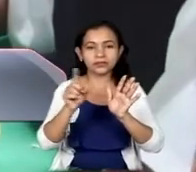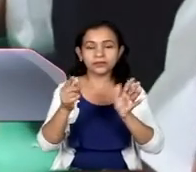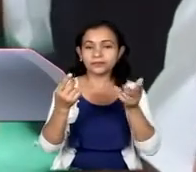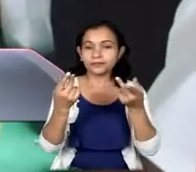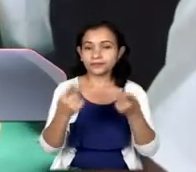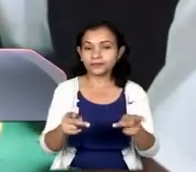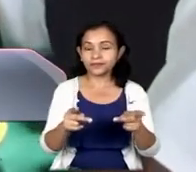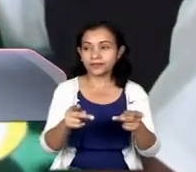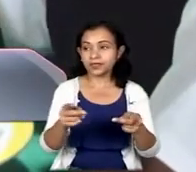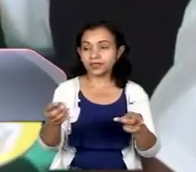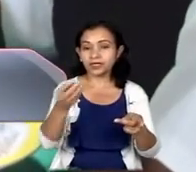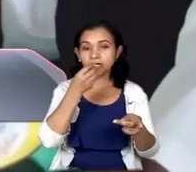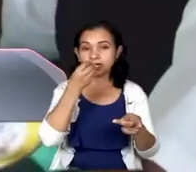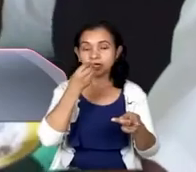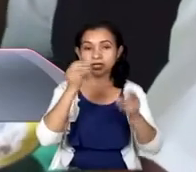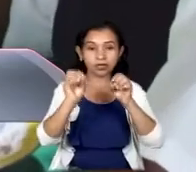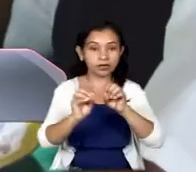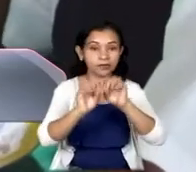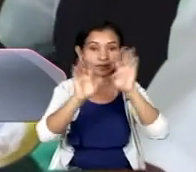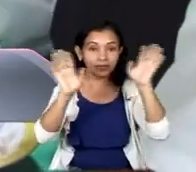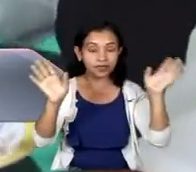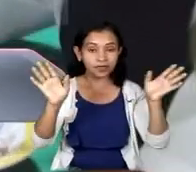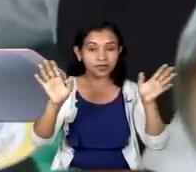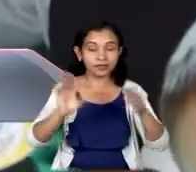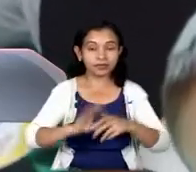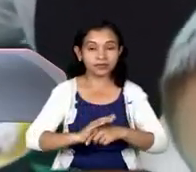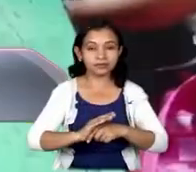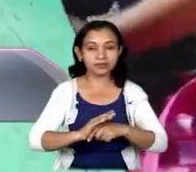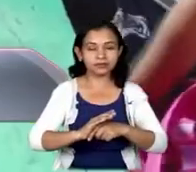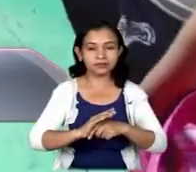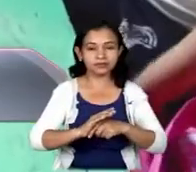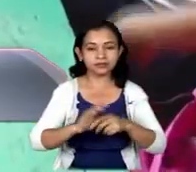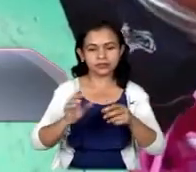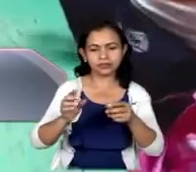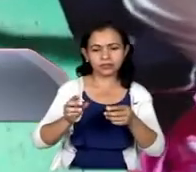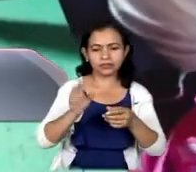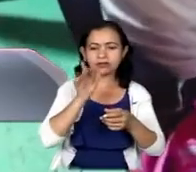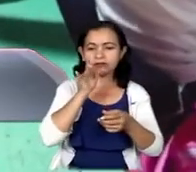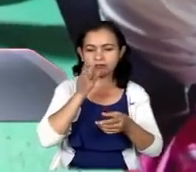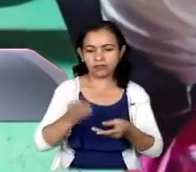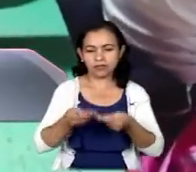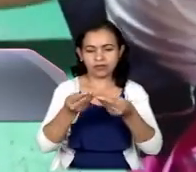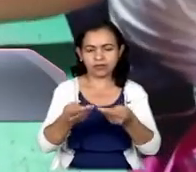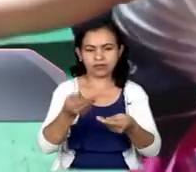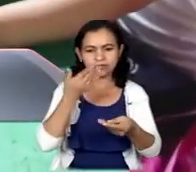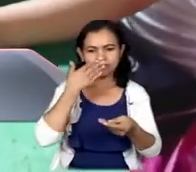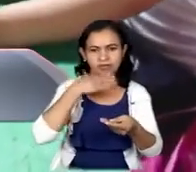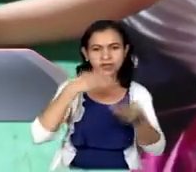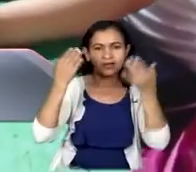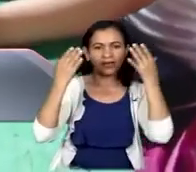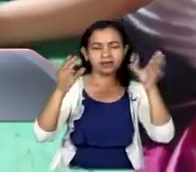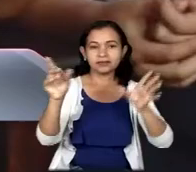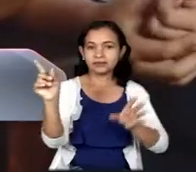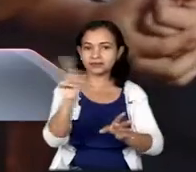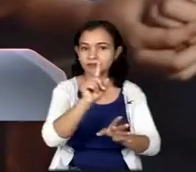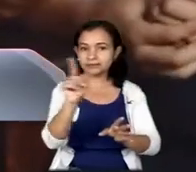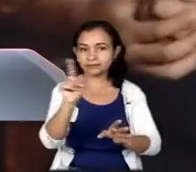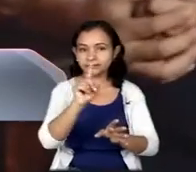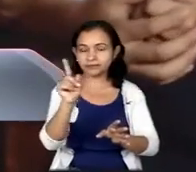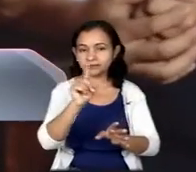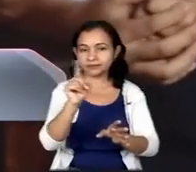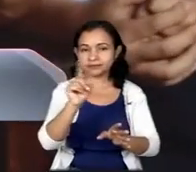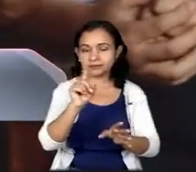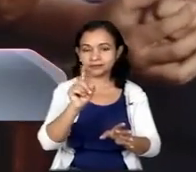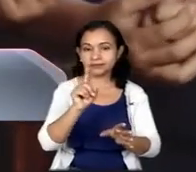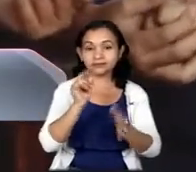Y la parte de la merienda, que les están dando cosas a los niños que no son correctas. Y no es cierto, pues lo que tienen